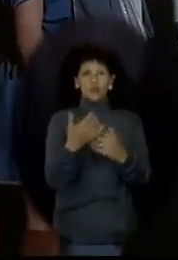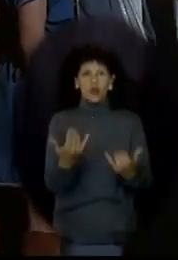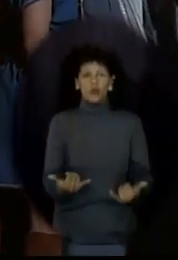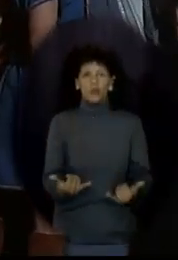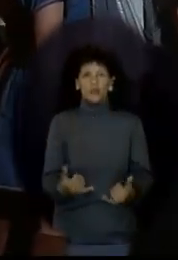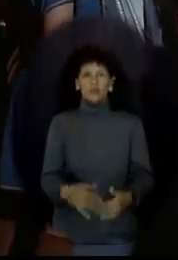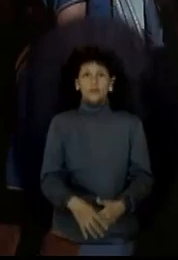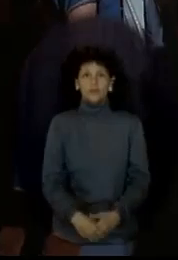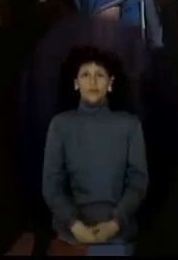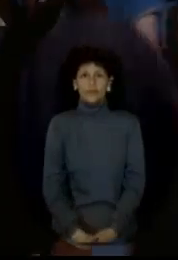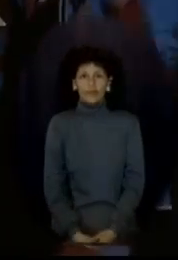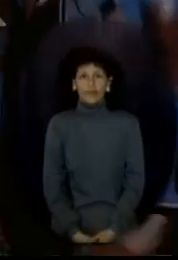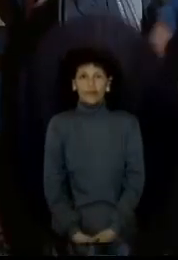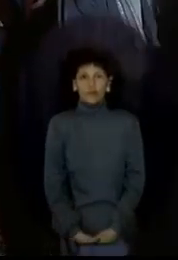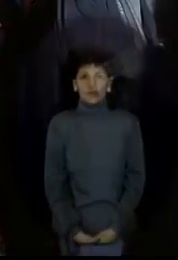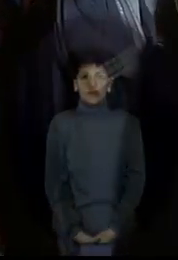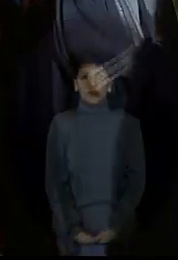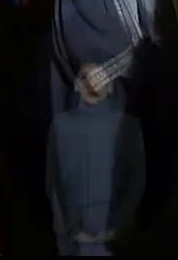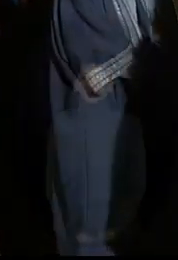¡Arréstenlo!